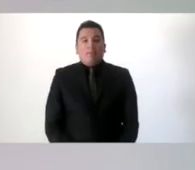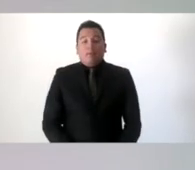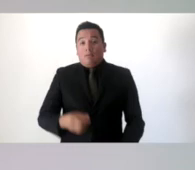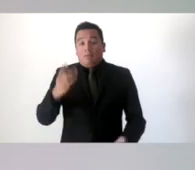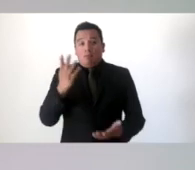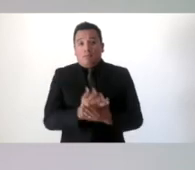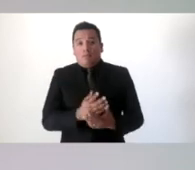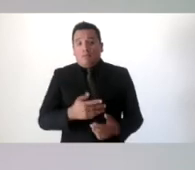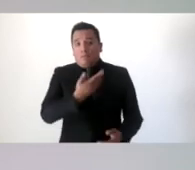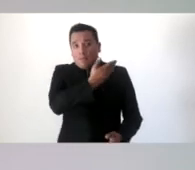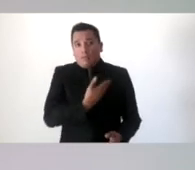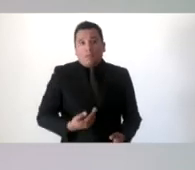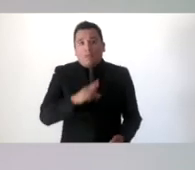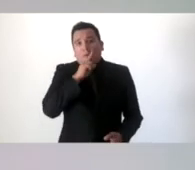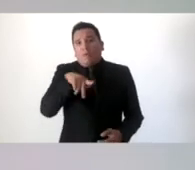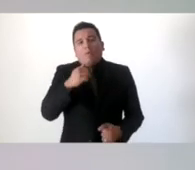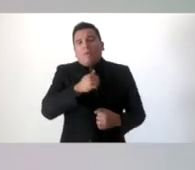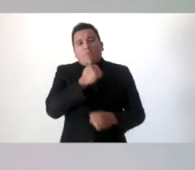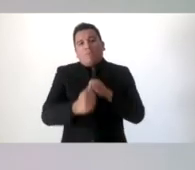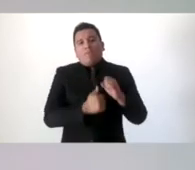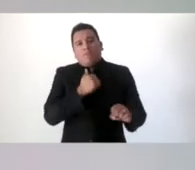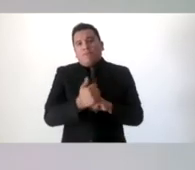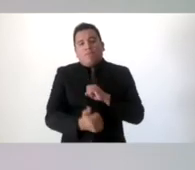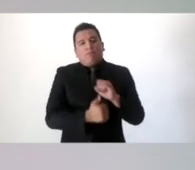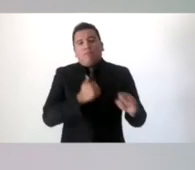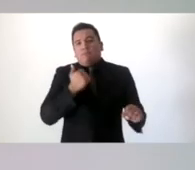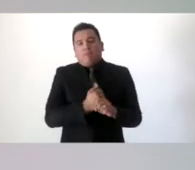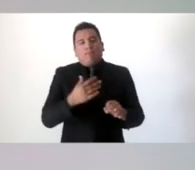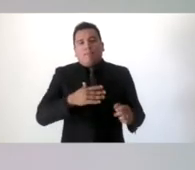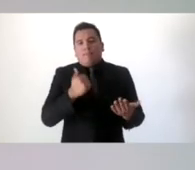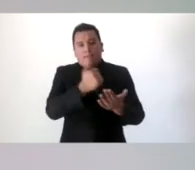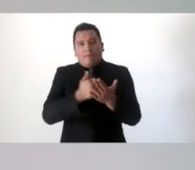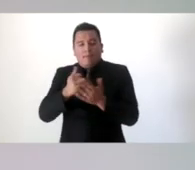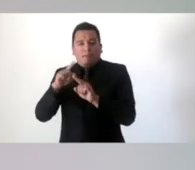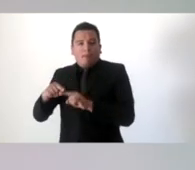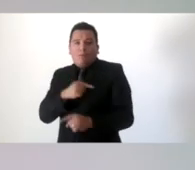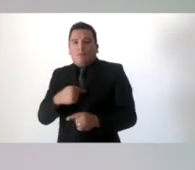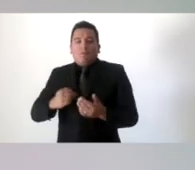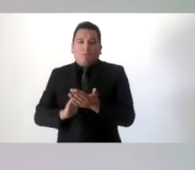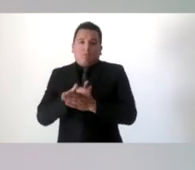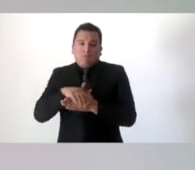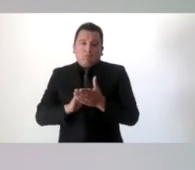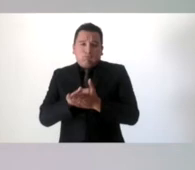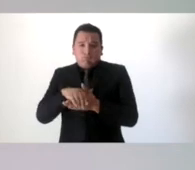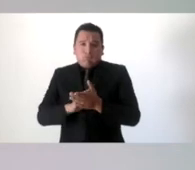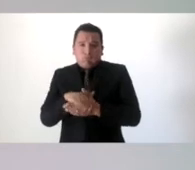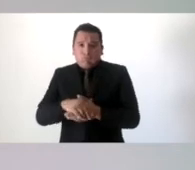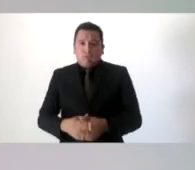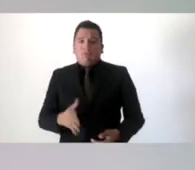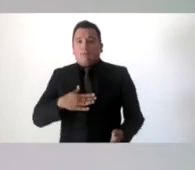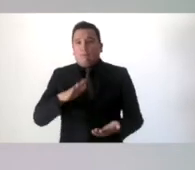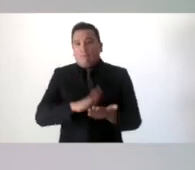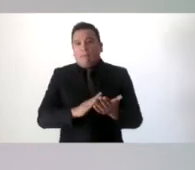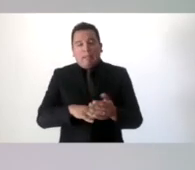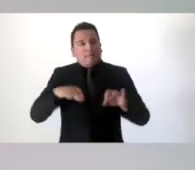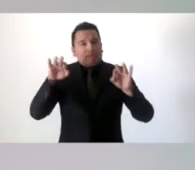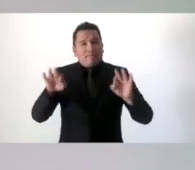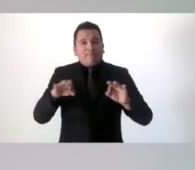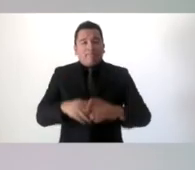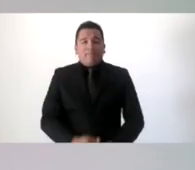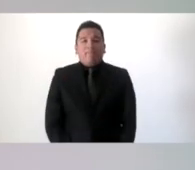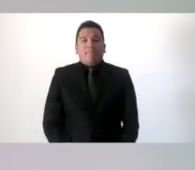elecciones presidenciales, sino cada año que hay elecciones locales estamos imprimiendo una cantidad muy grande de boletas electorales, todas con papel